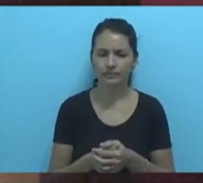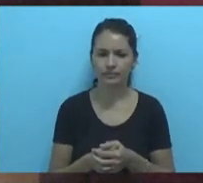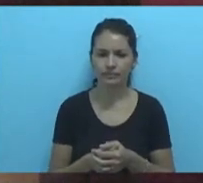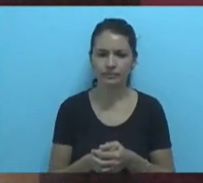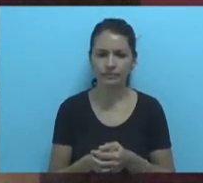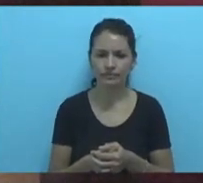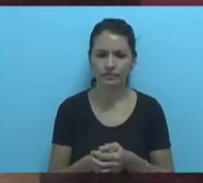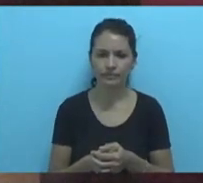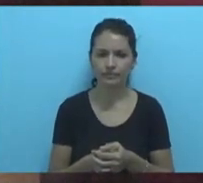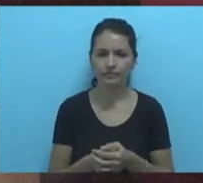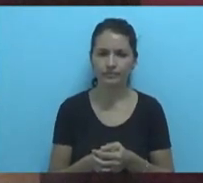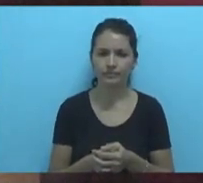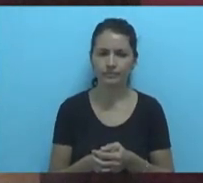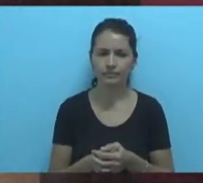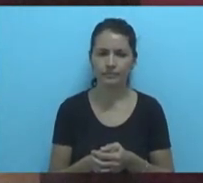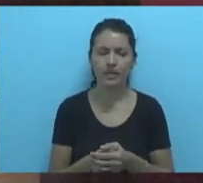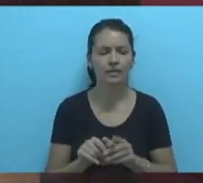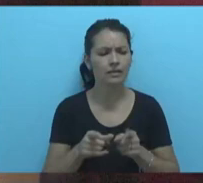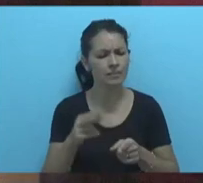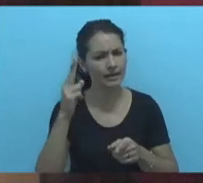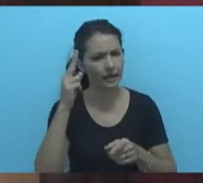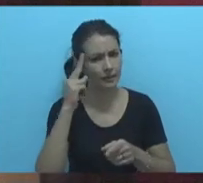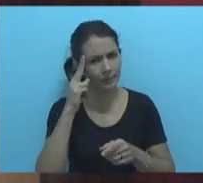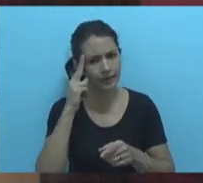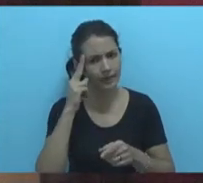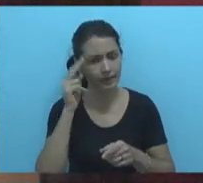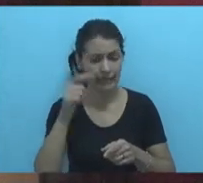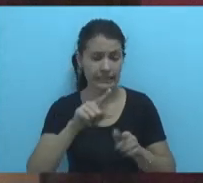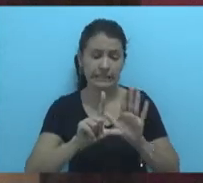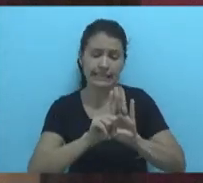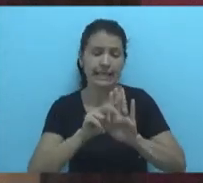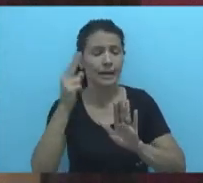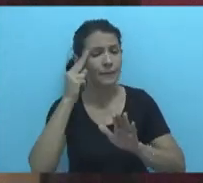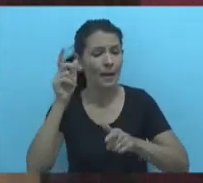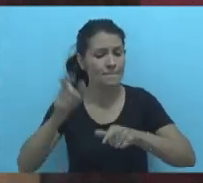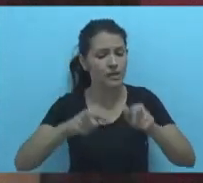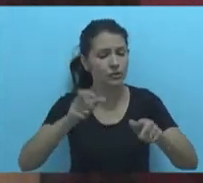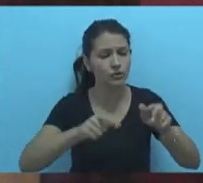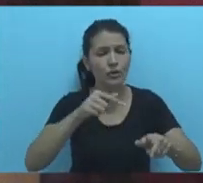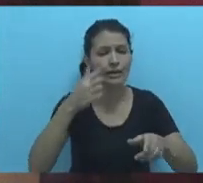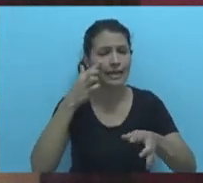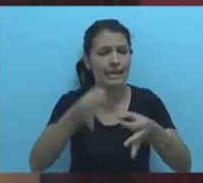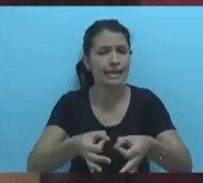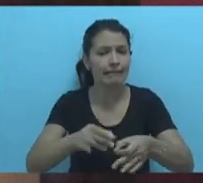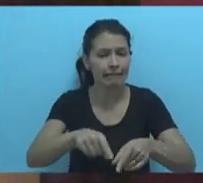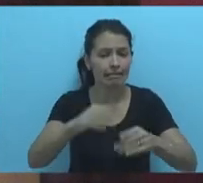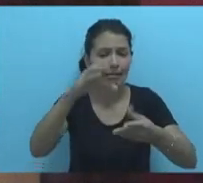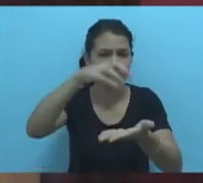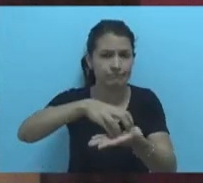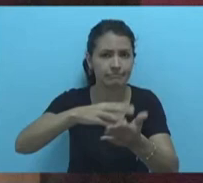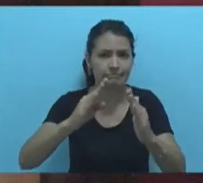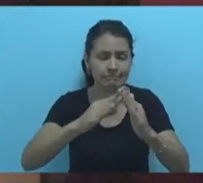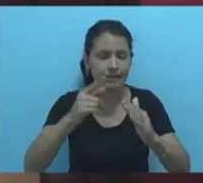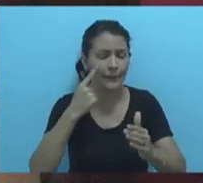se señalaba, con todo el respeto que merecen las personas que están viviendo en la